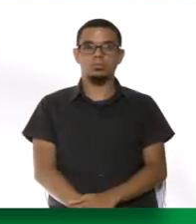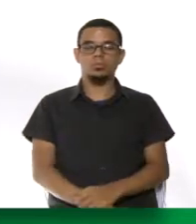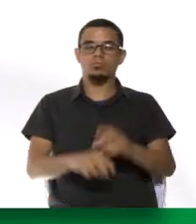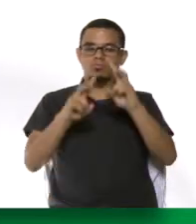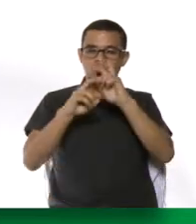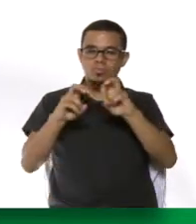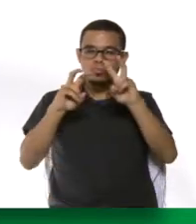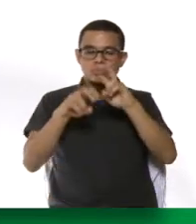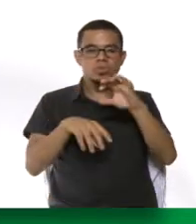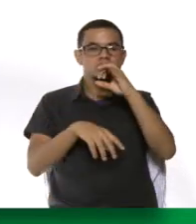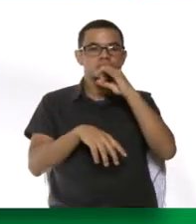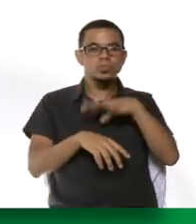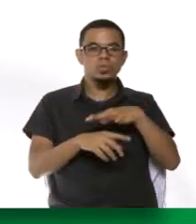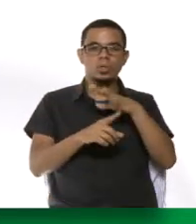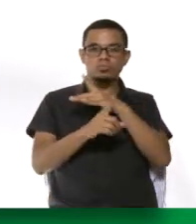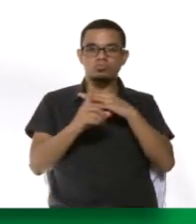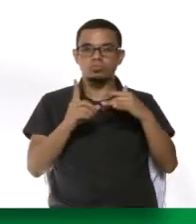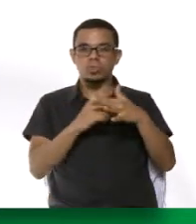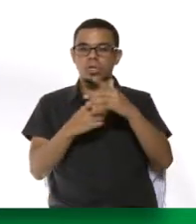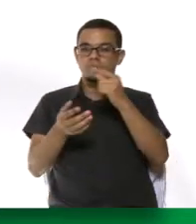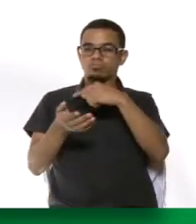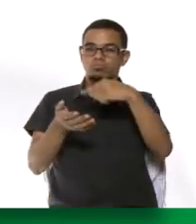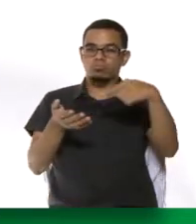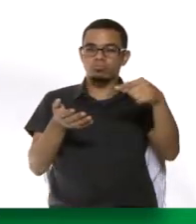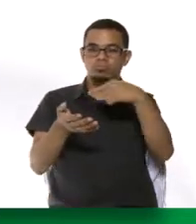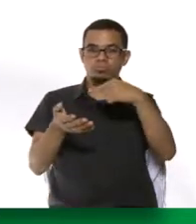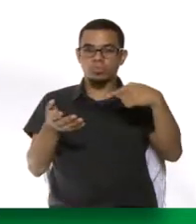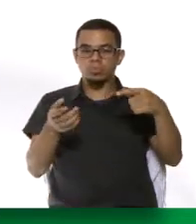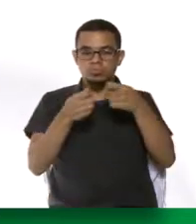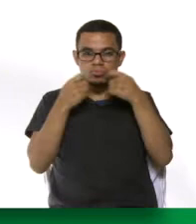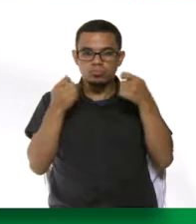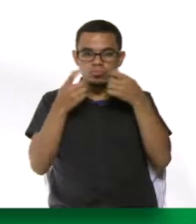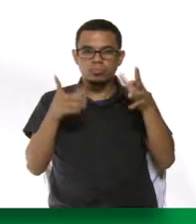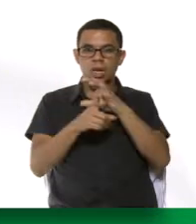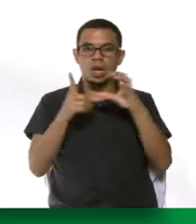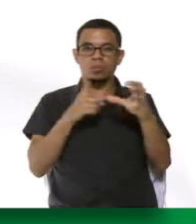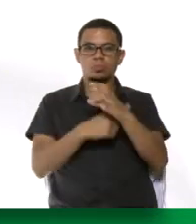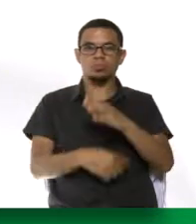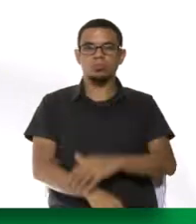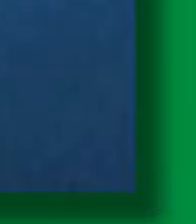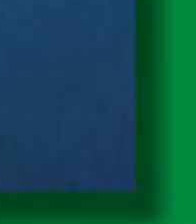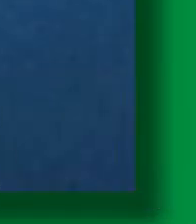en la historia, la naturaleza y las letras y divulgando la cultura.